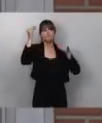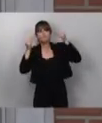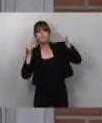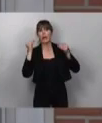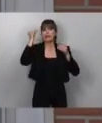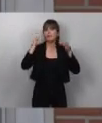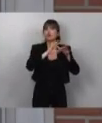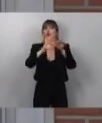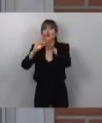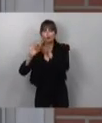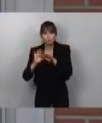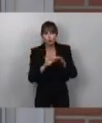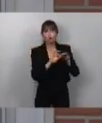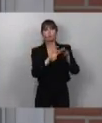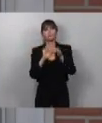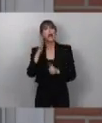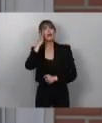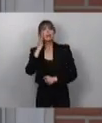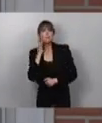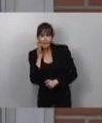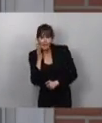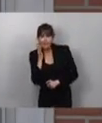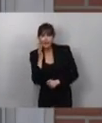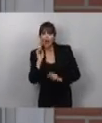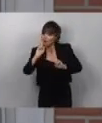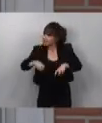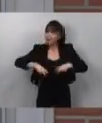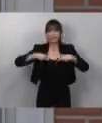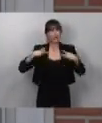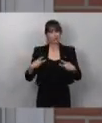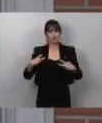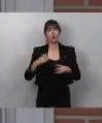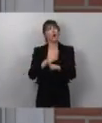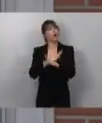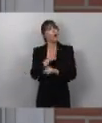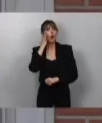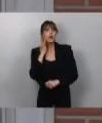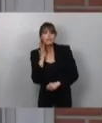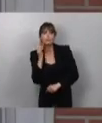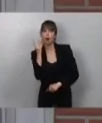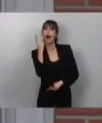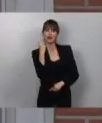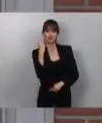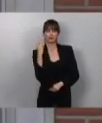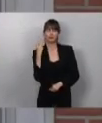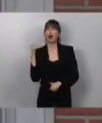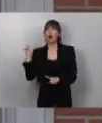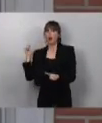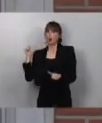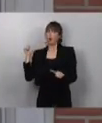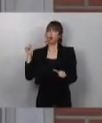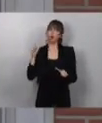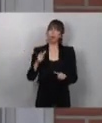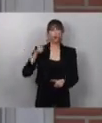es decir ha salido en toda la prensa mundial que efectivamente estaba pensando el presidente en la dimisión